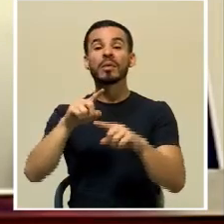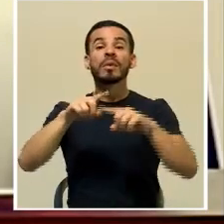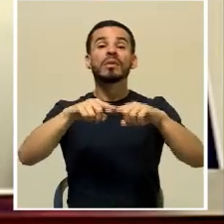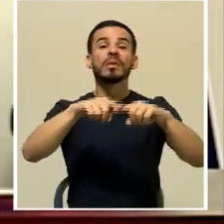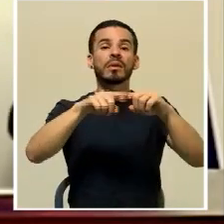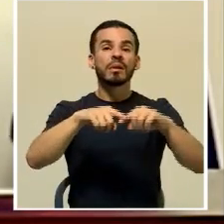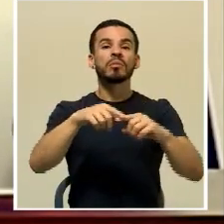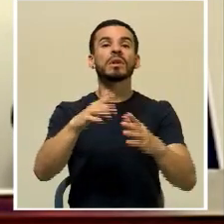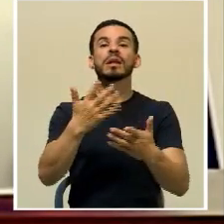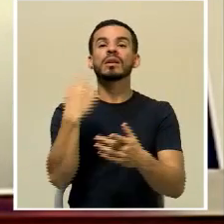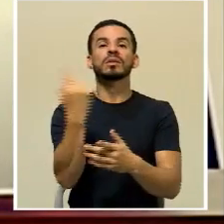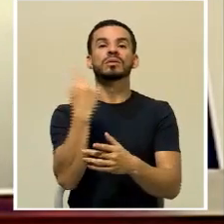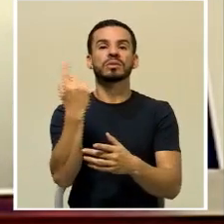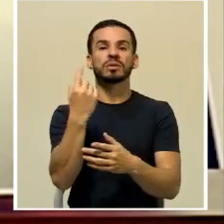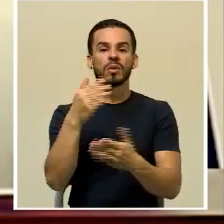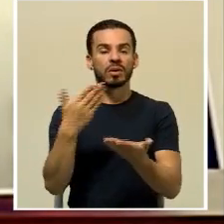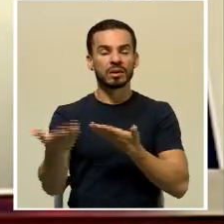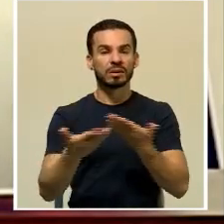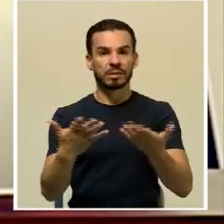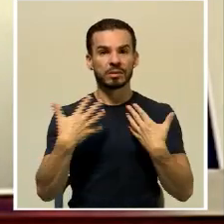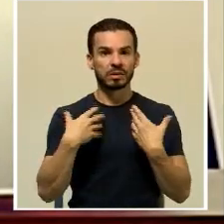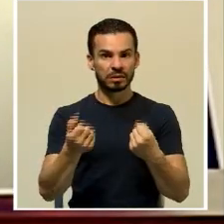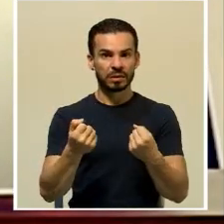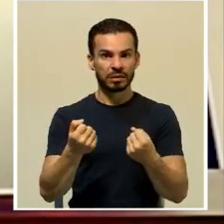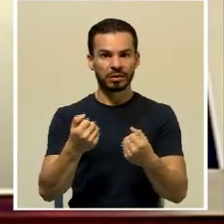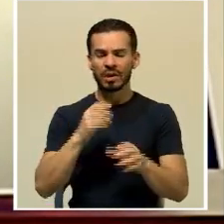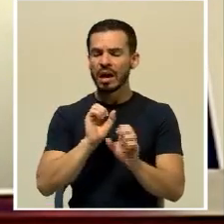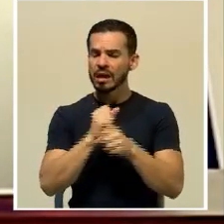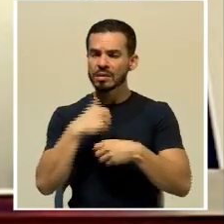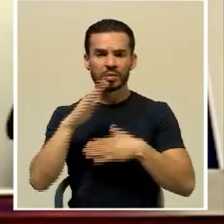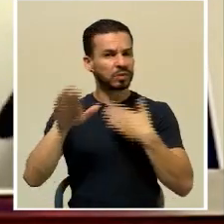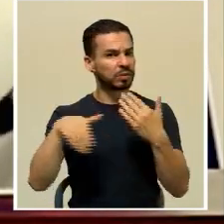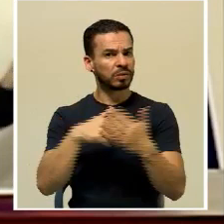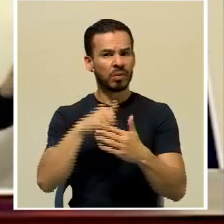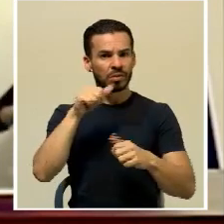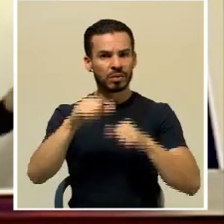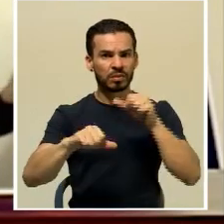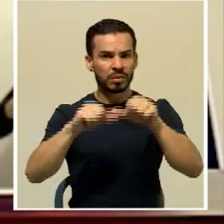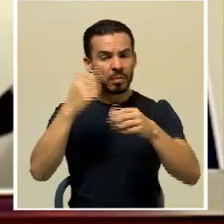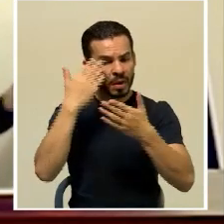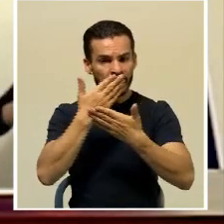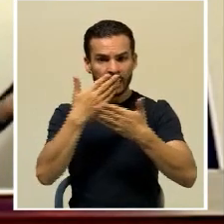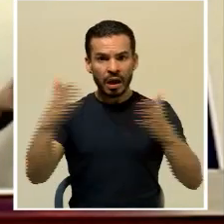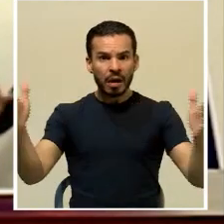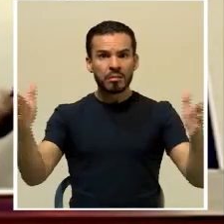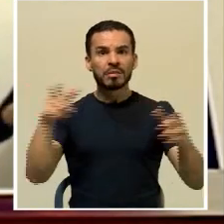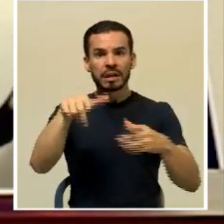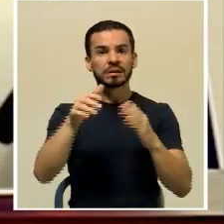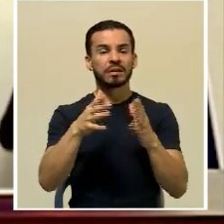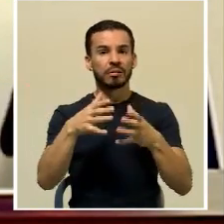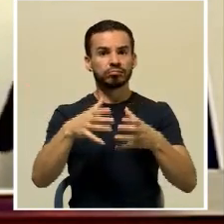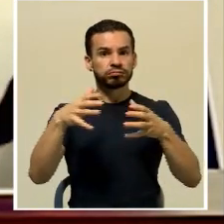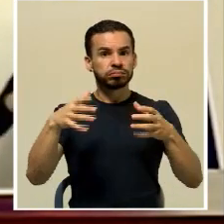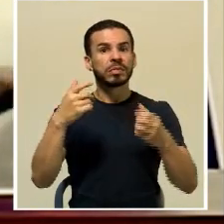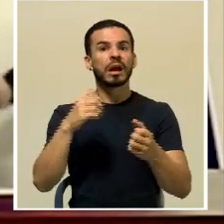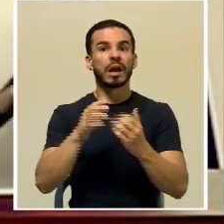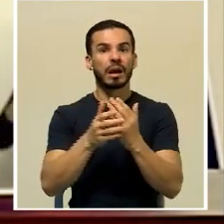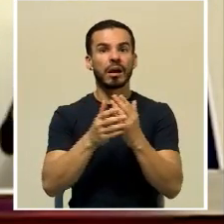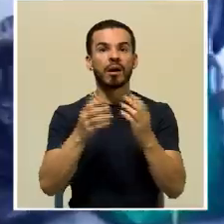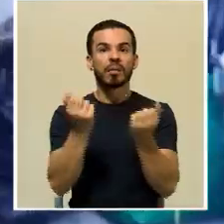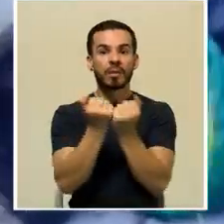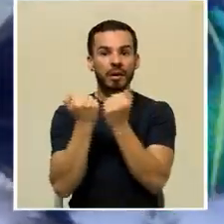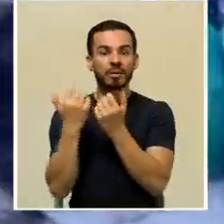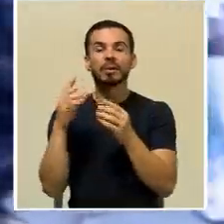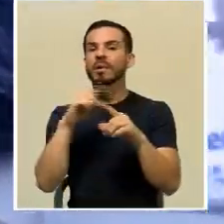depender de solamente los servicios de salud. Hacemos todos los esfuerzos para ampliar esa capacidad, pero no podemos basar